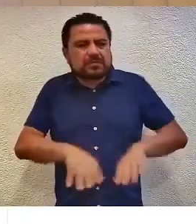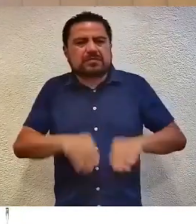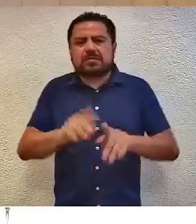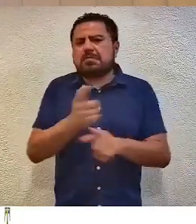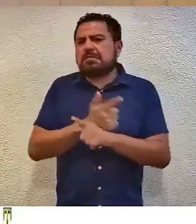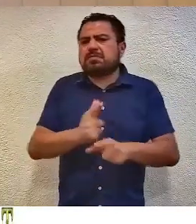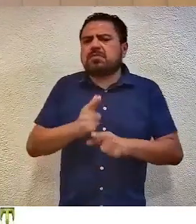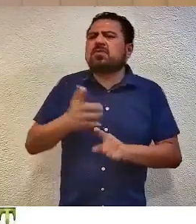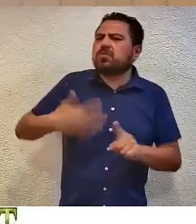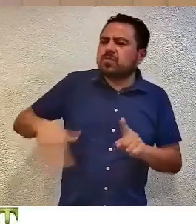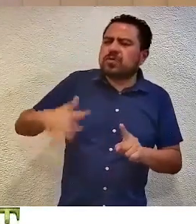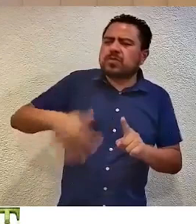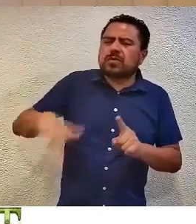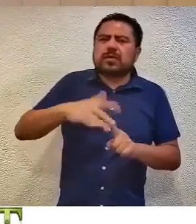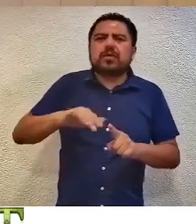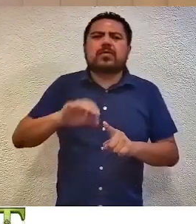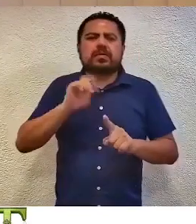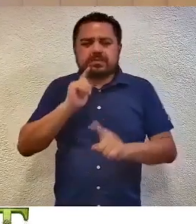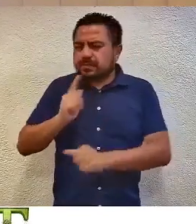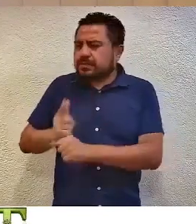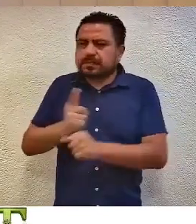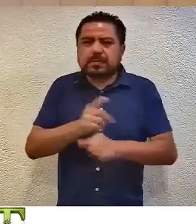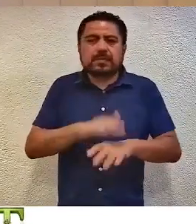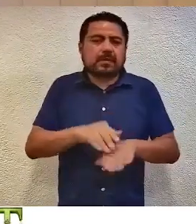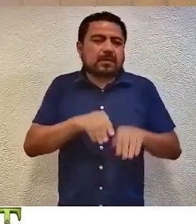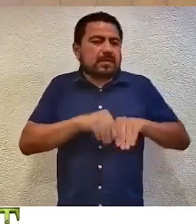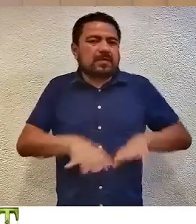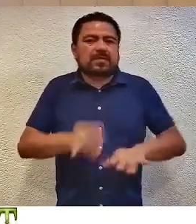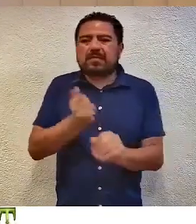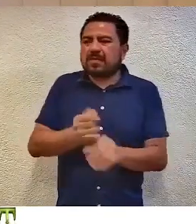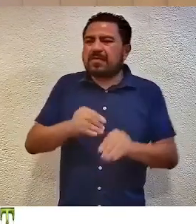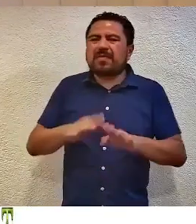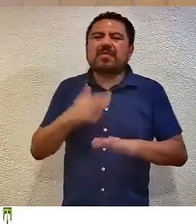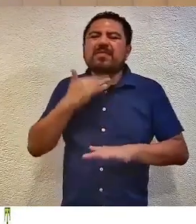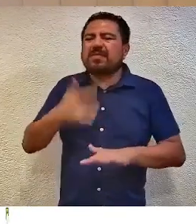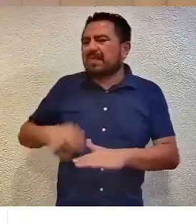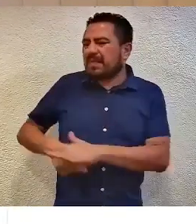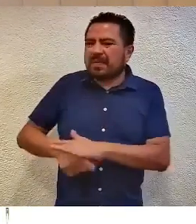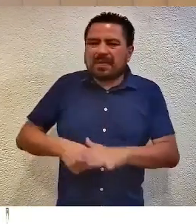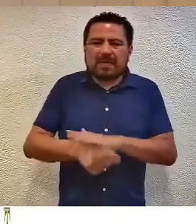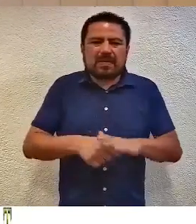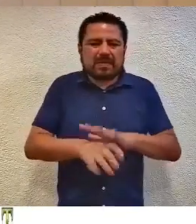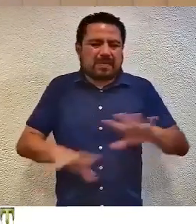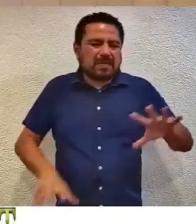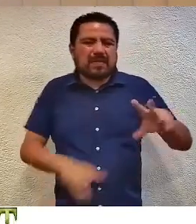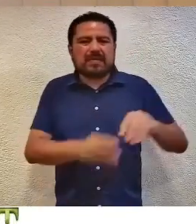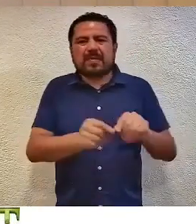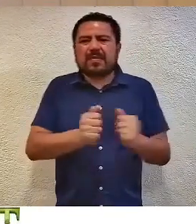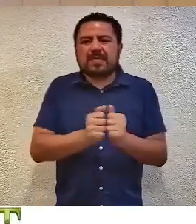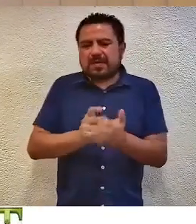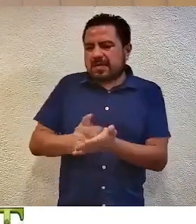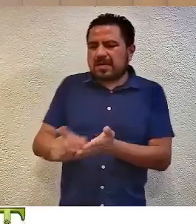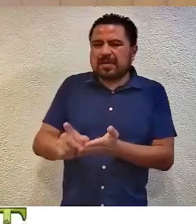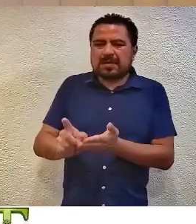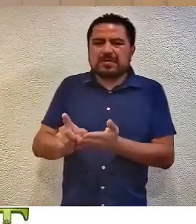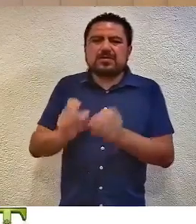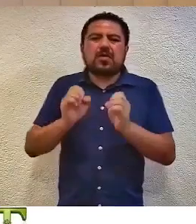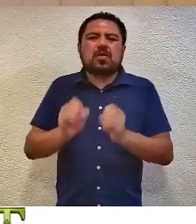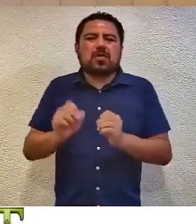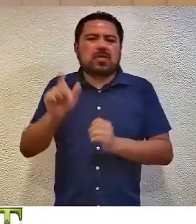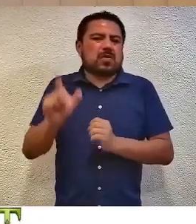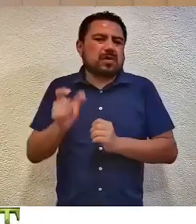libertad de buscar, recibir, publicar y difundir información relativa a la corrupción, respetando el respeto de los derechos o la